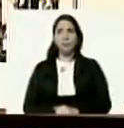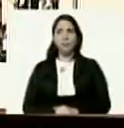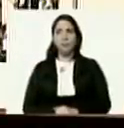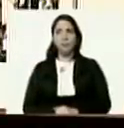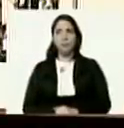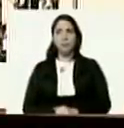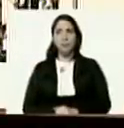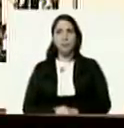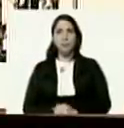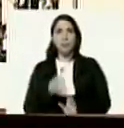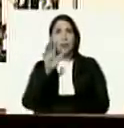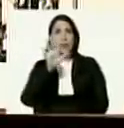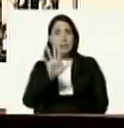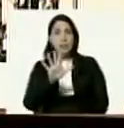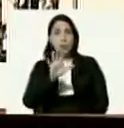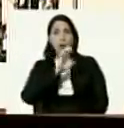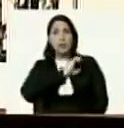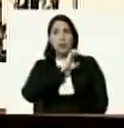Y el 5 de enero,